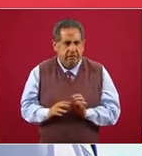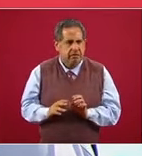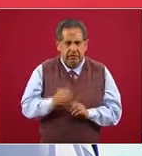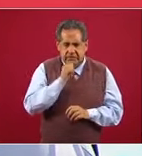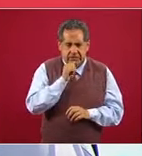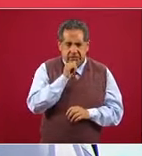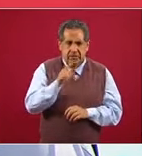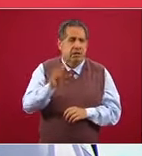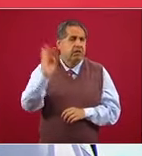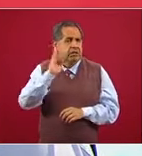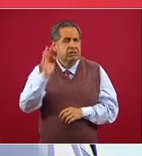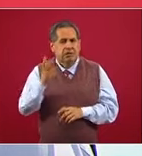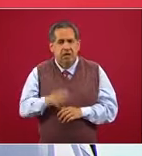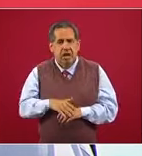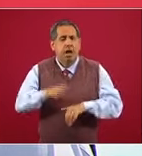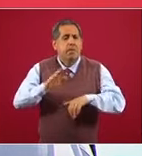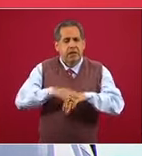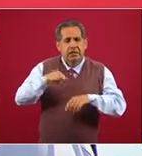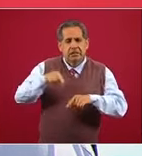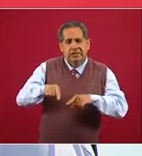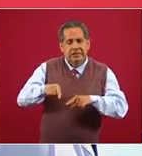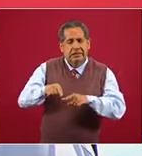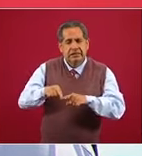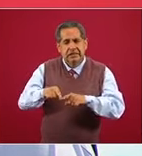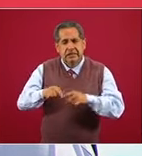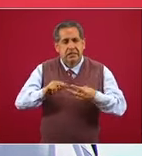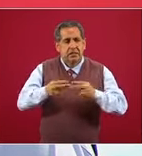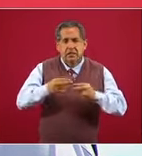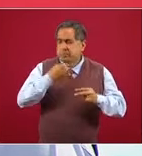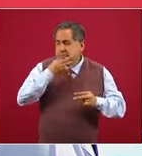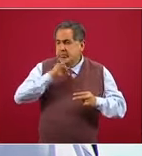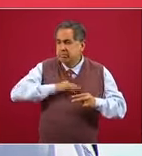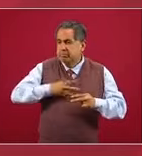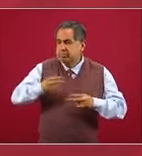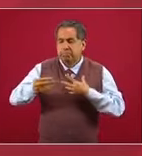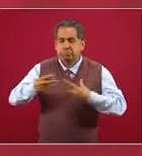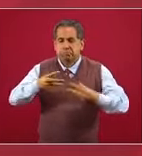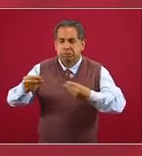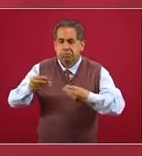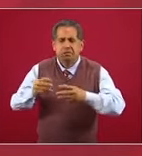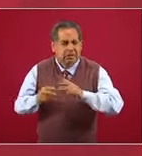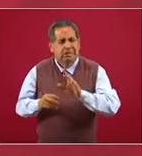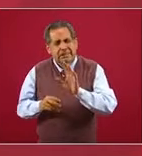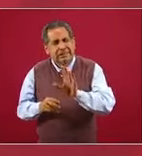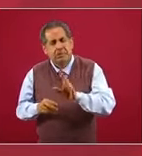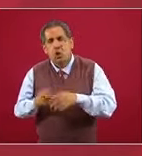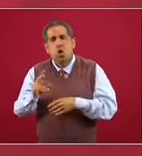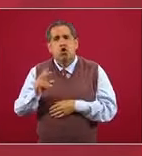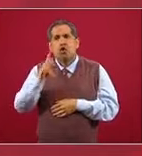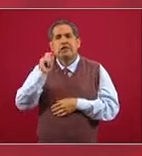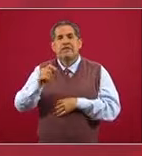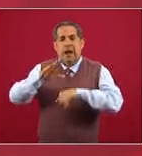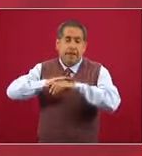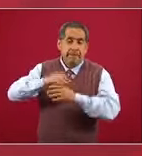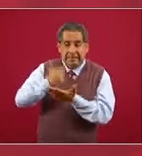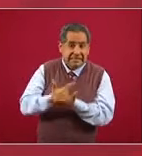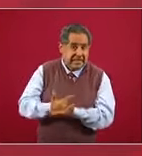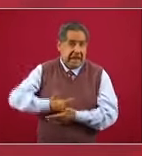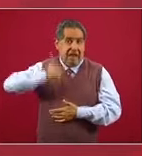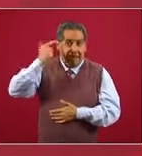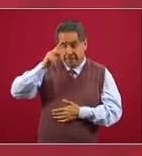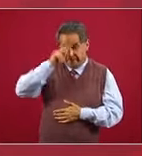de, a lo mejor, a una mayor capacidad de transmisión o de infección, pero no que esto necesariamente represente que